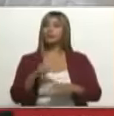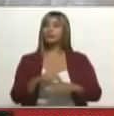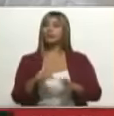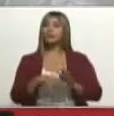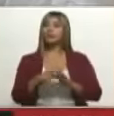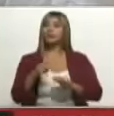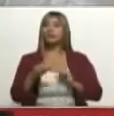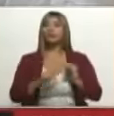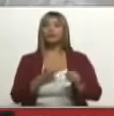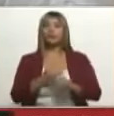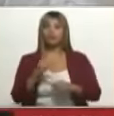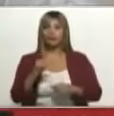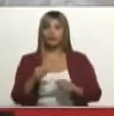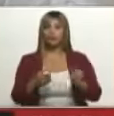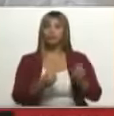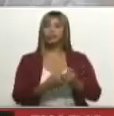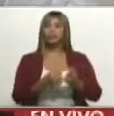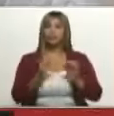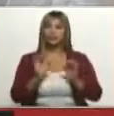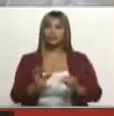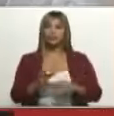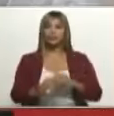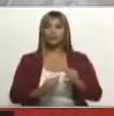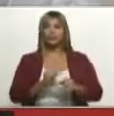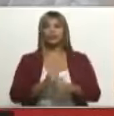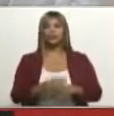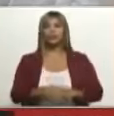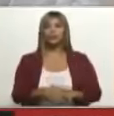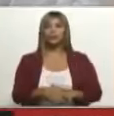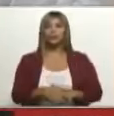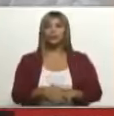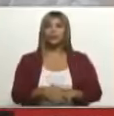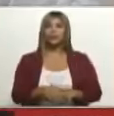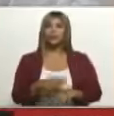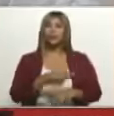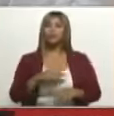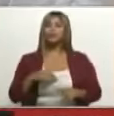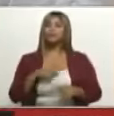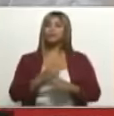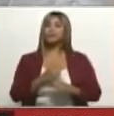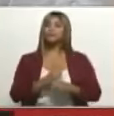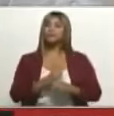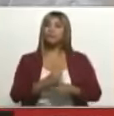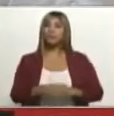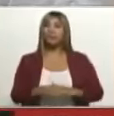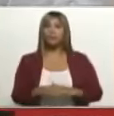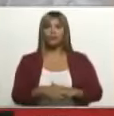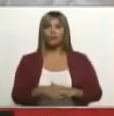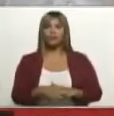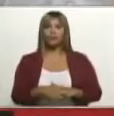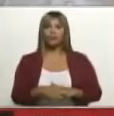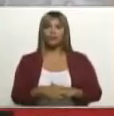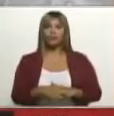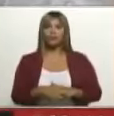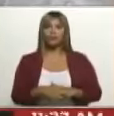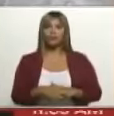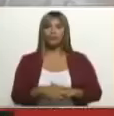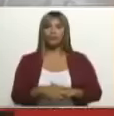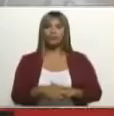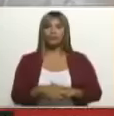nivel internacional, tenemos un apoyo rotundo a nivel internacional y estamos trabajando precisamente, bueno,